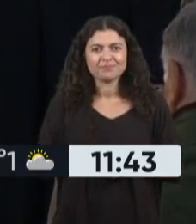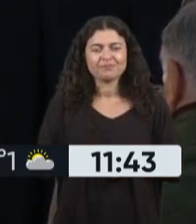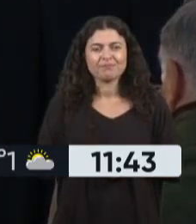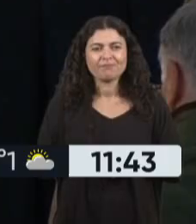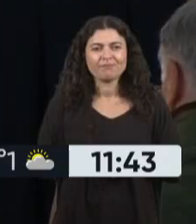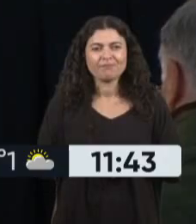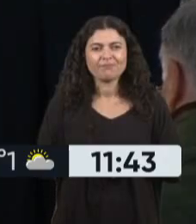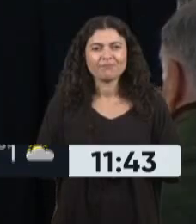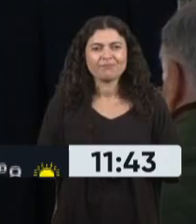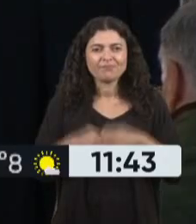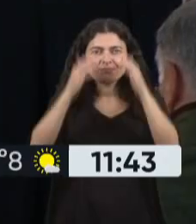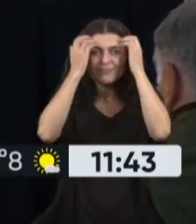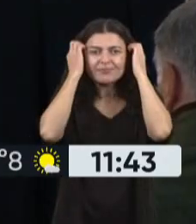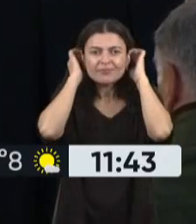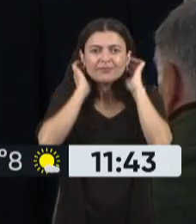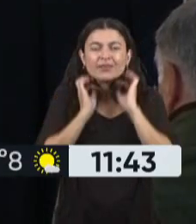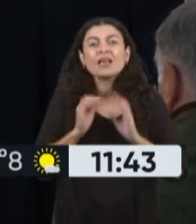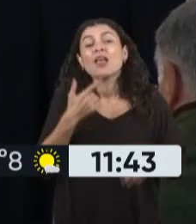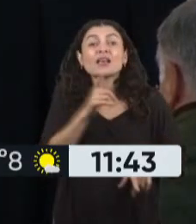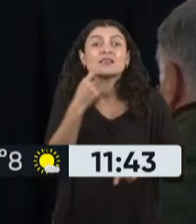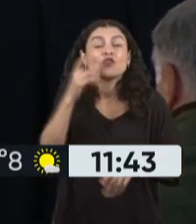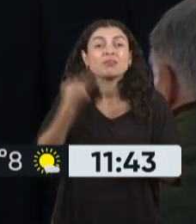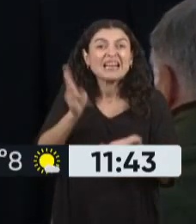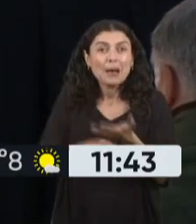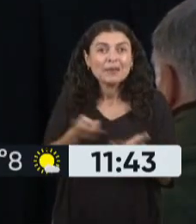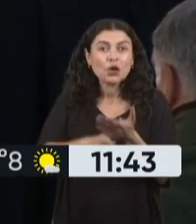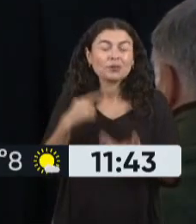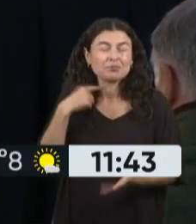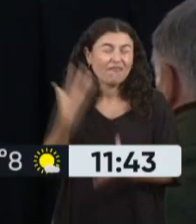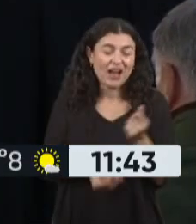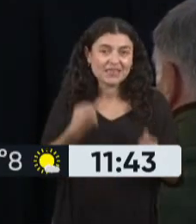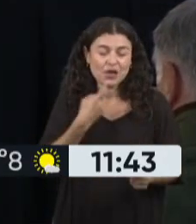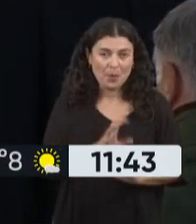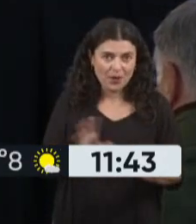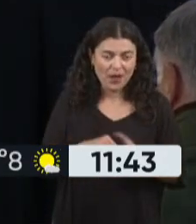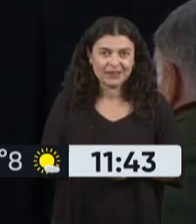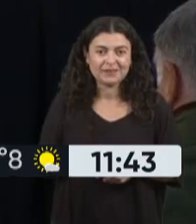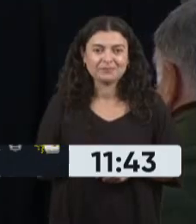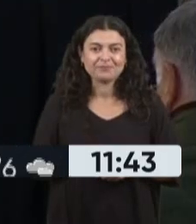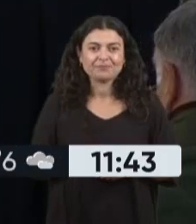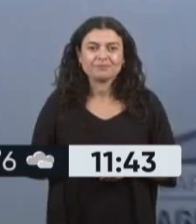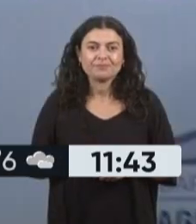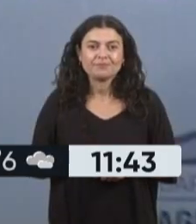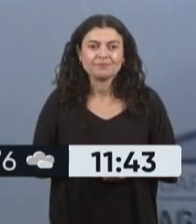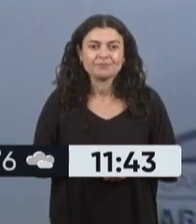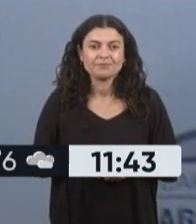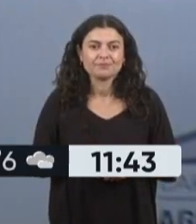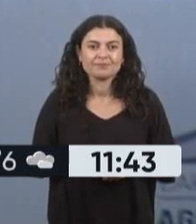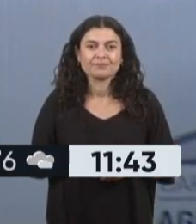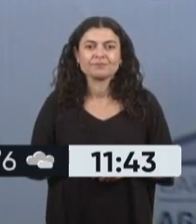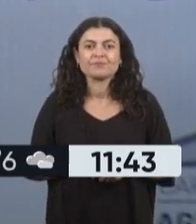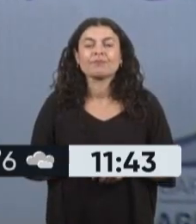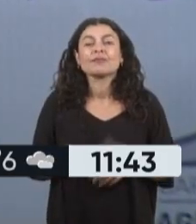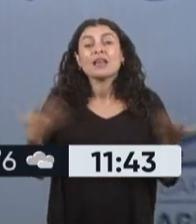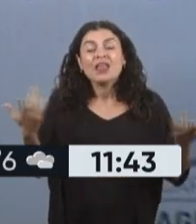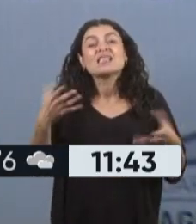Esper. Digamos, yo a un alumno se lo hubiera bajado. Bueno, gracias, entonces lo repito. Es decir, que como había